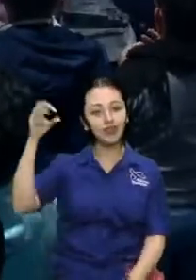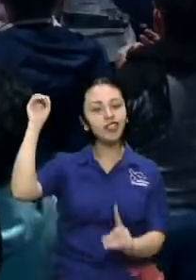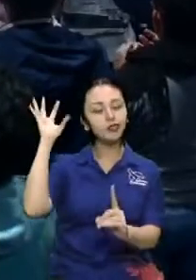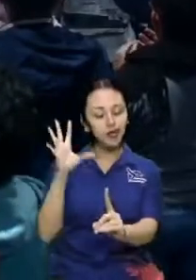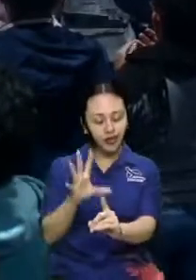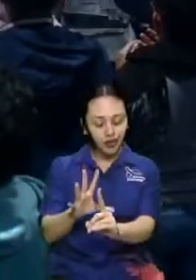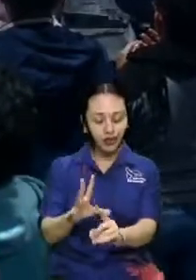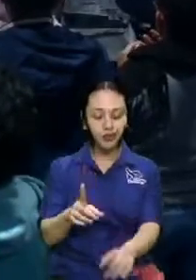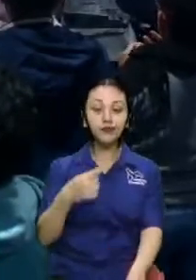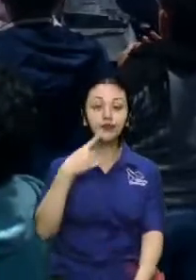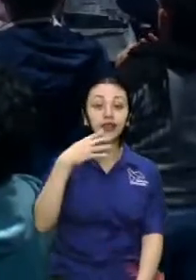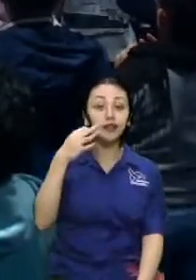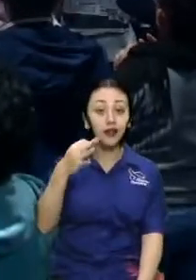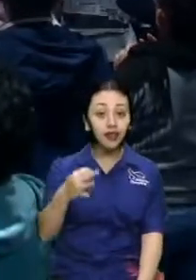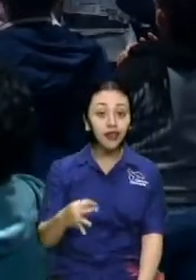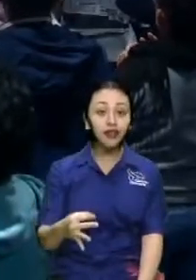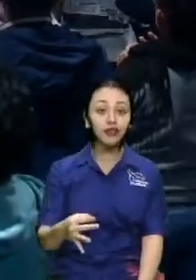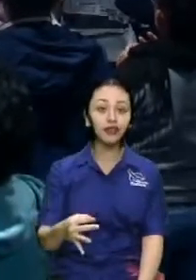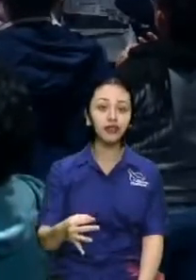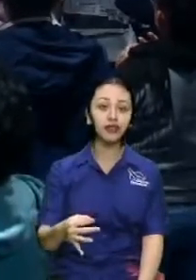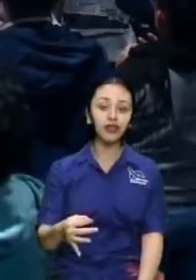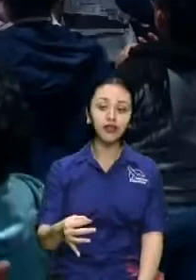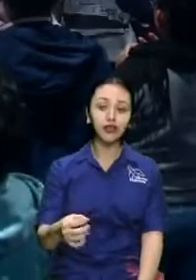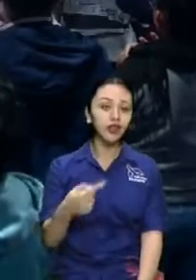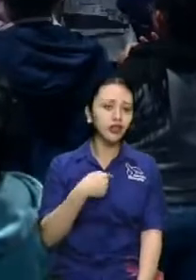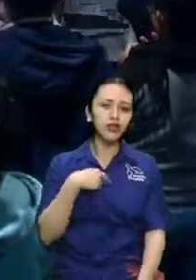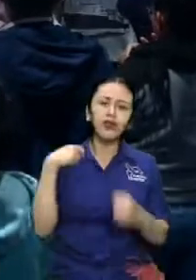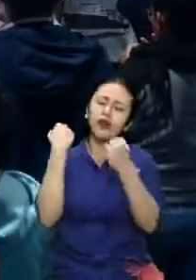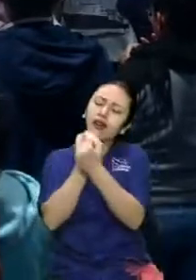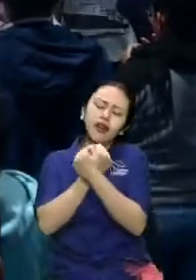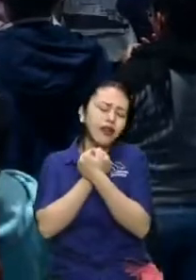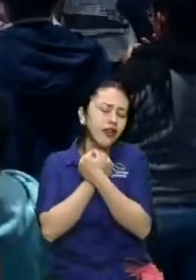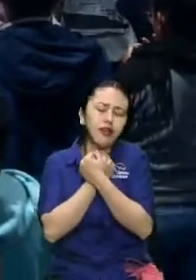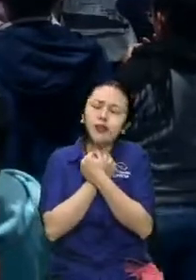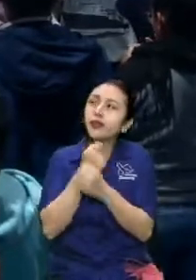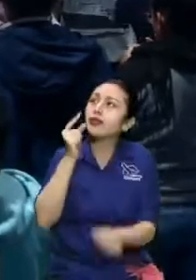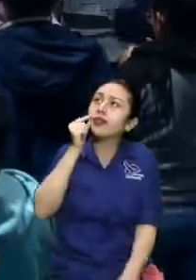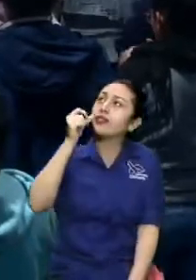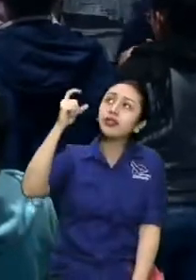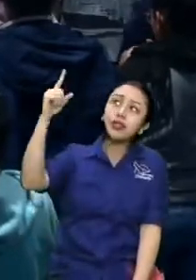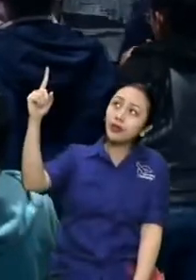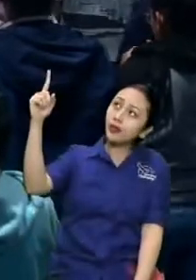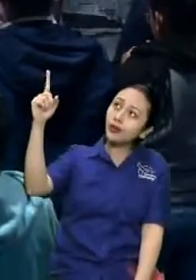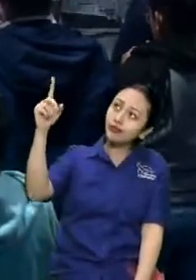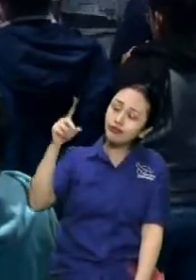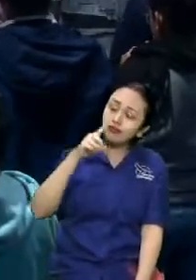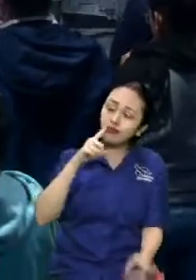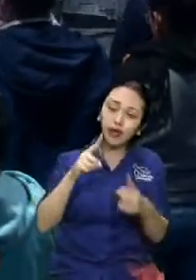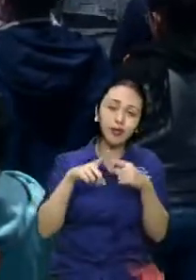es que amo al Señor y hacer lo que hago